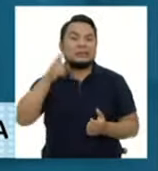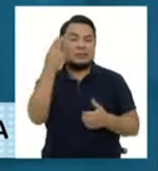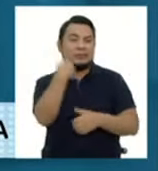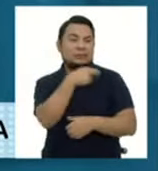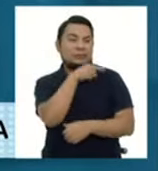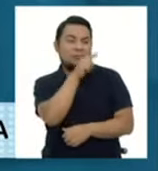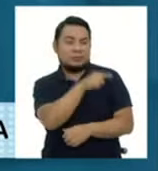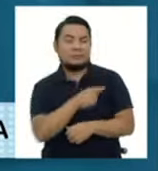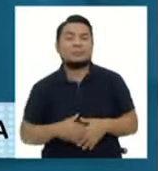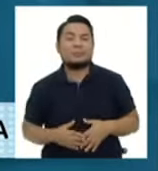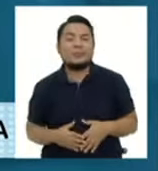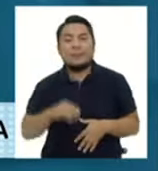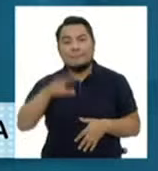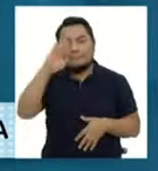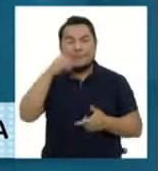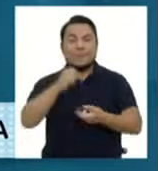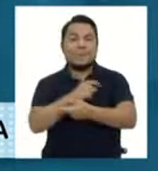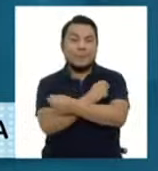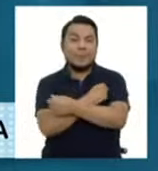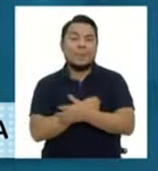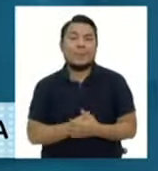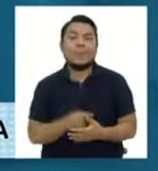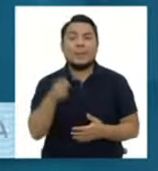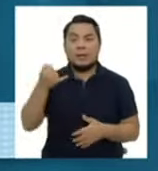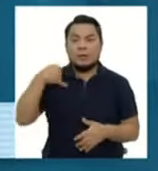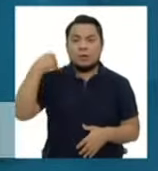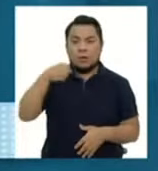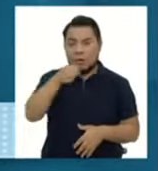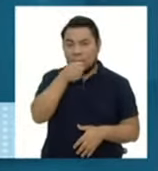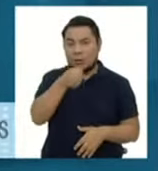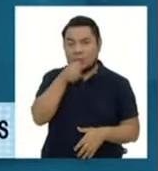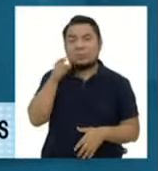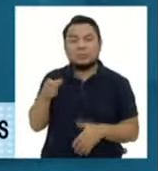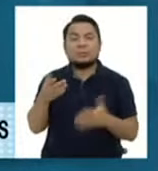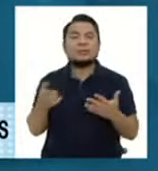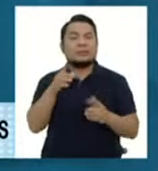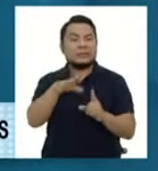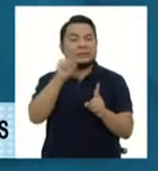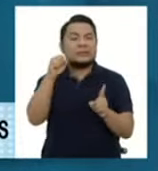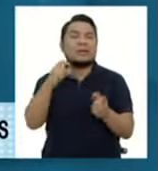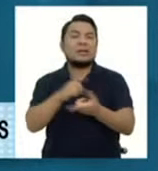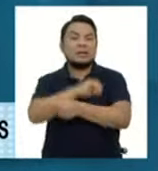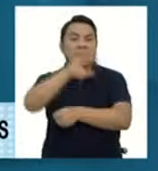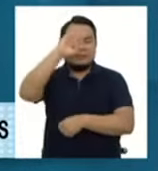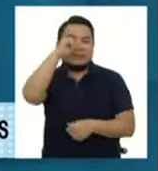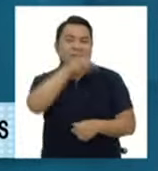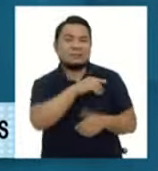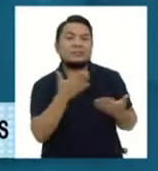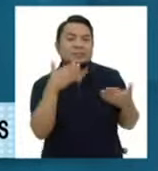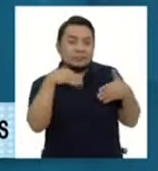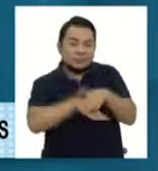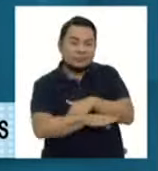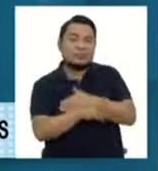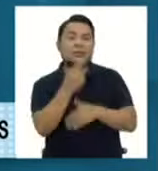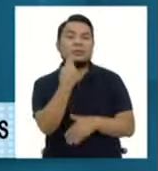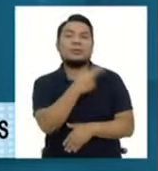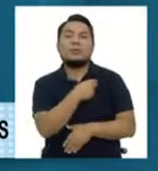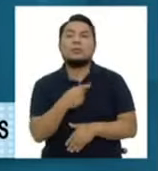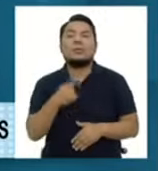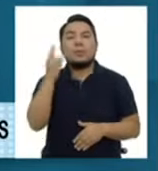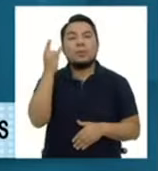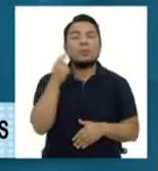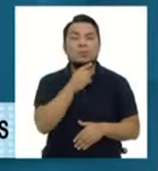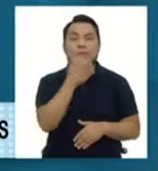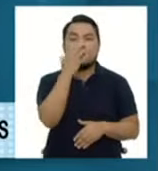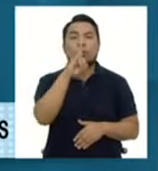Instituto Nacional de Enfermedades Neoplásicas. Él es un joven periodista, bueno, le detectaron leucemia, está ingresado en la unidad de cuidados